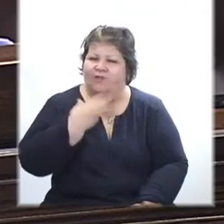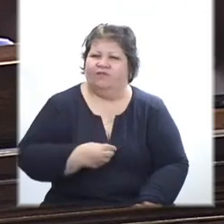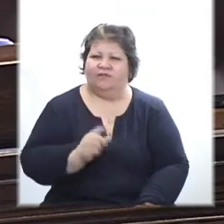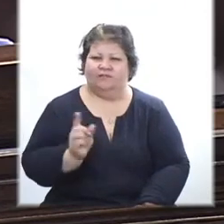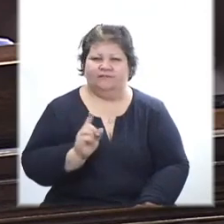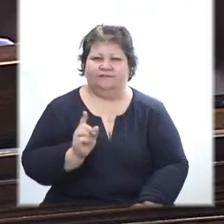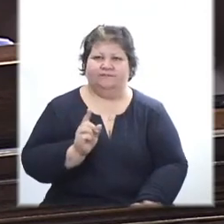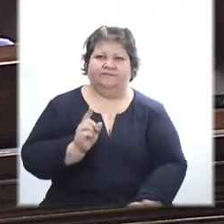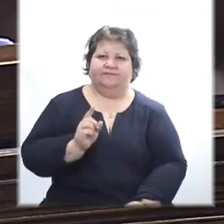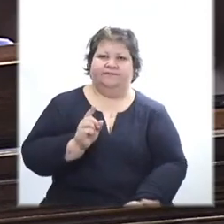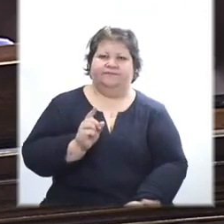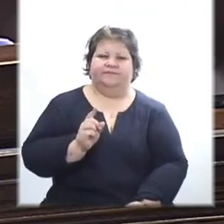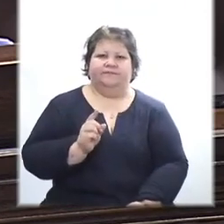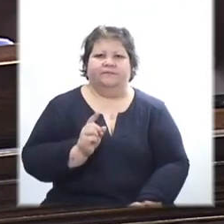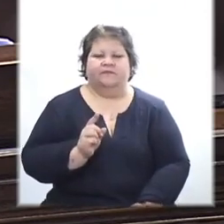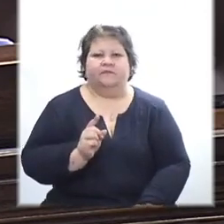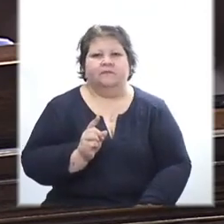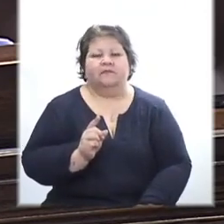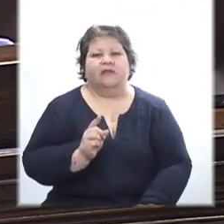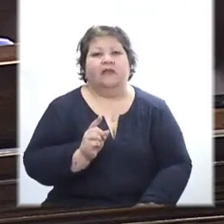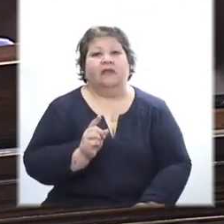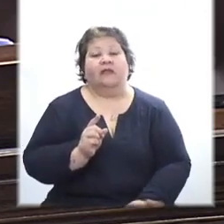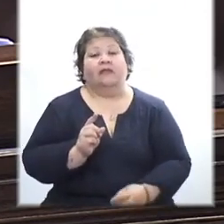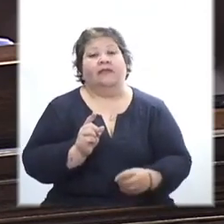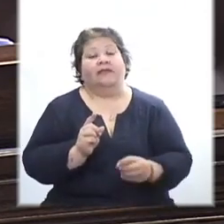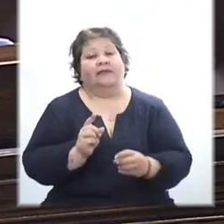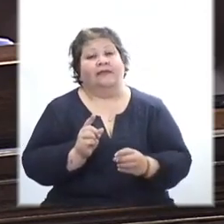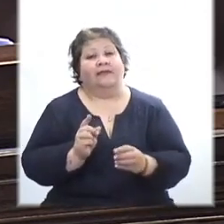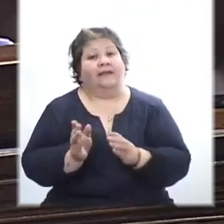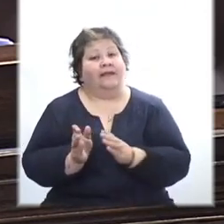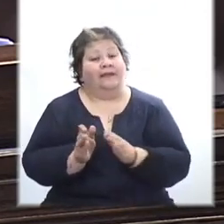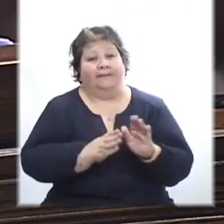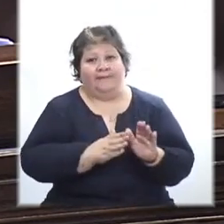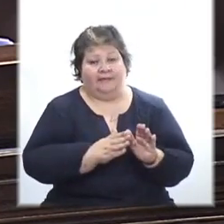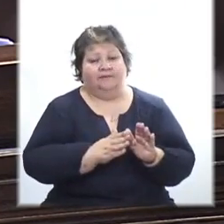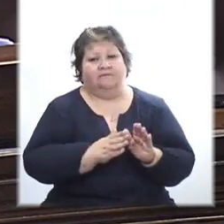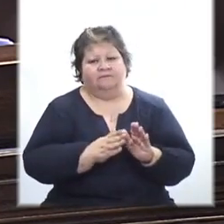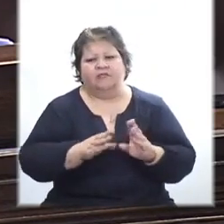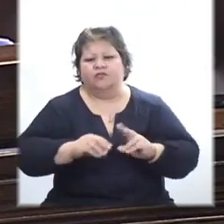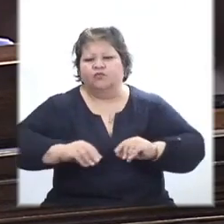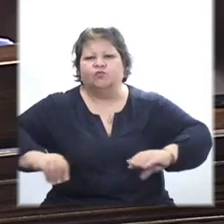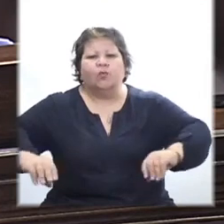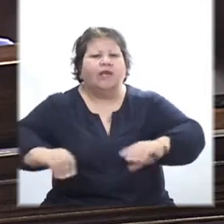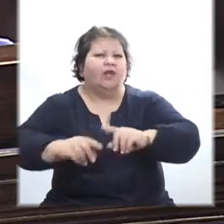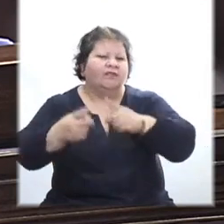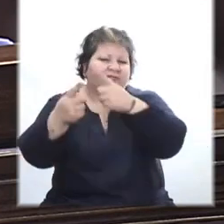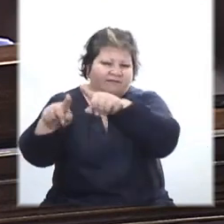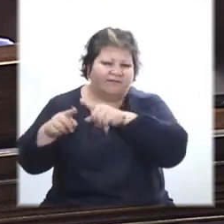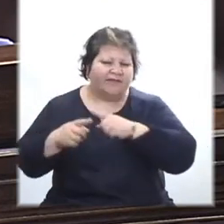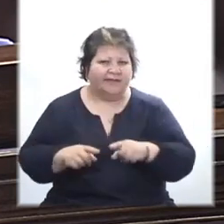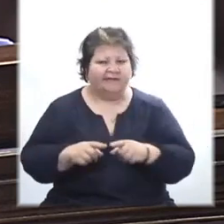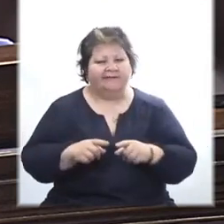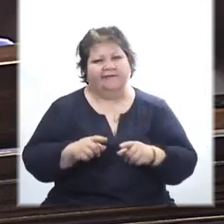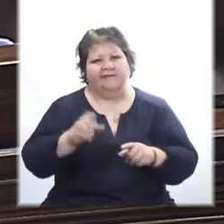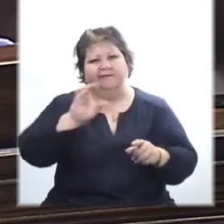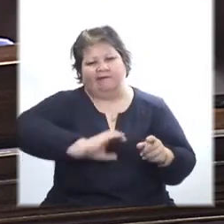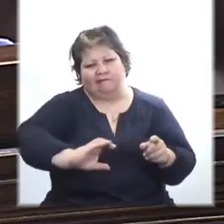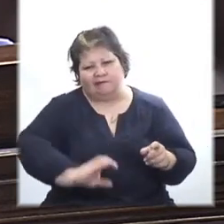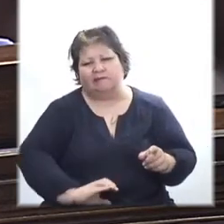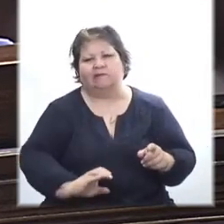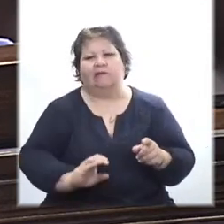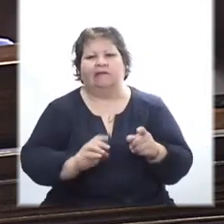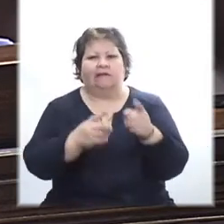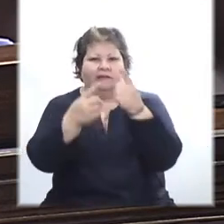tiene que haber, sí, por más de que se puede considerar que los suelos son distintos, que hay distintos indicadores, distintos factores,